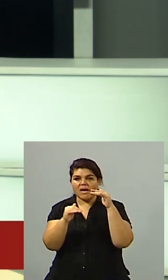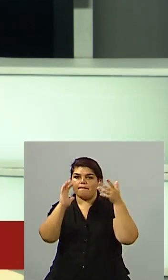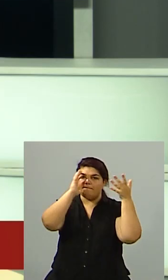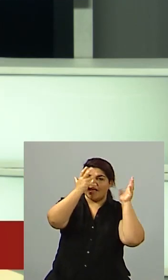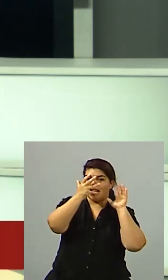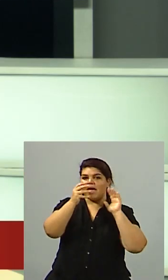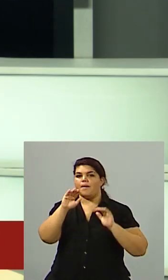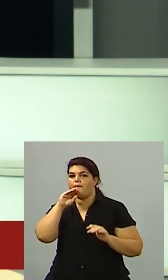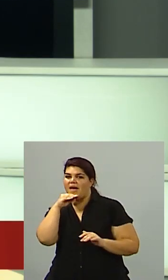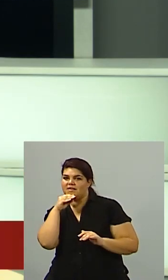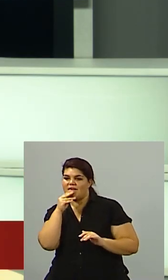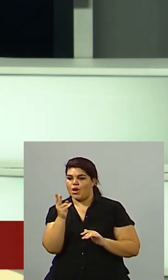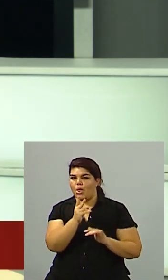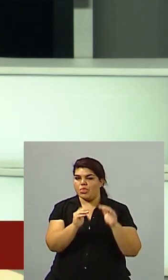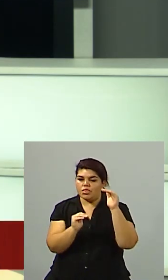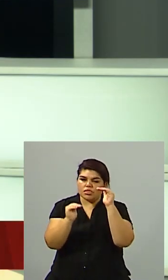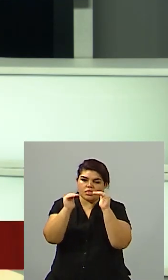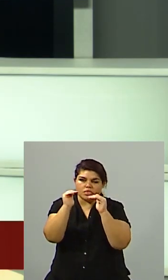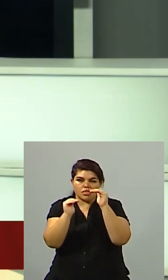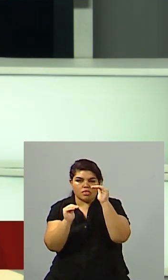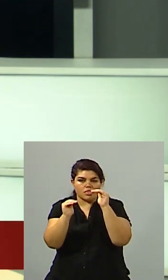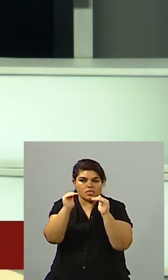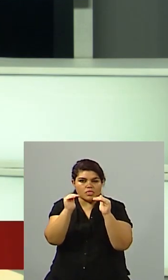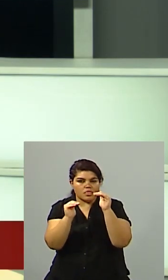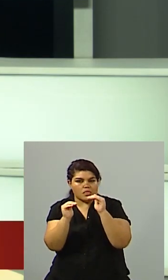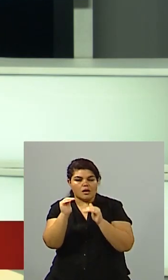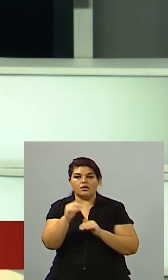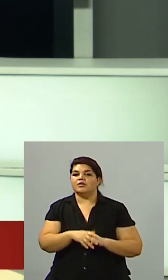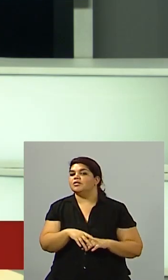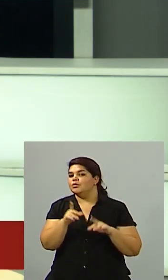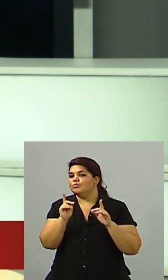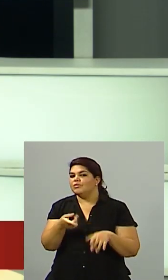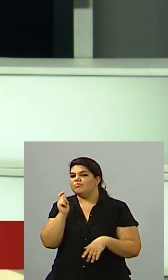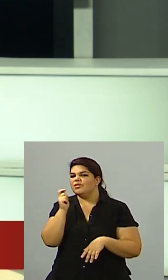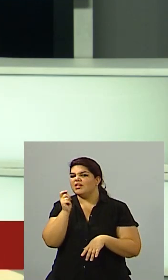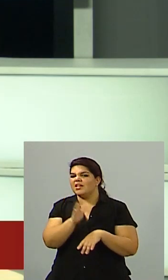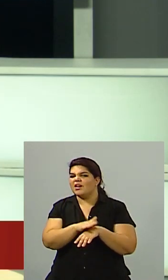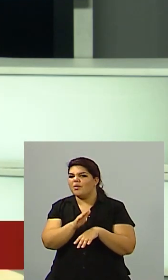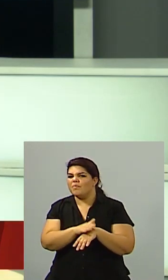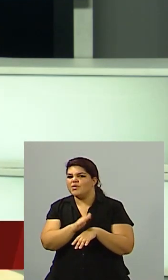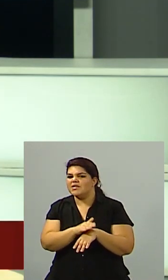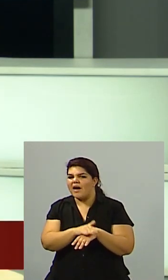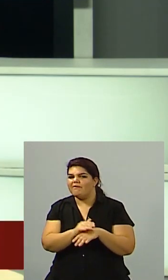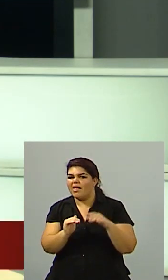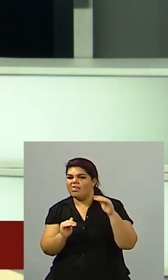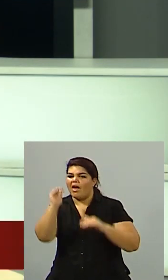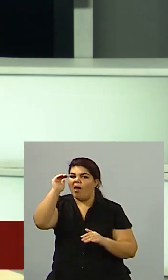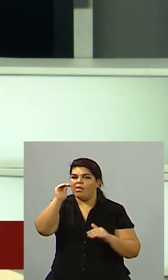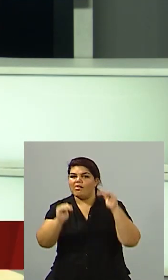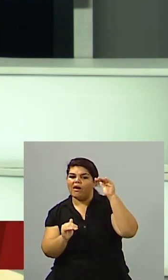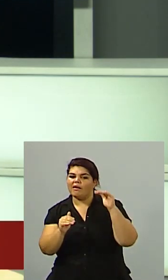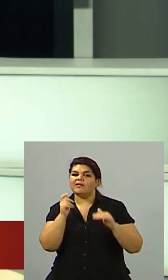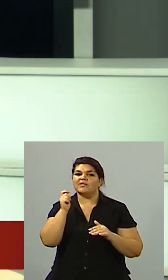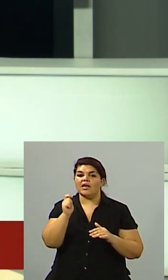Milei y Sergio Massa. Mucho se habla de que los que van a estar definiendo sin duda serán los que hoy tal vez no saben a